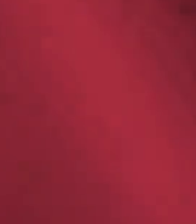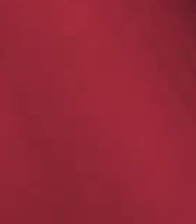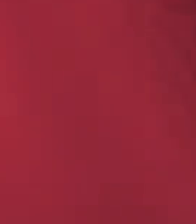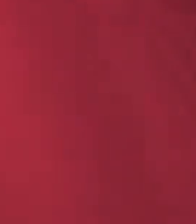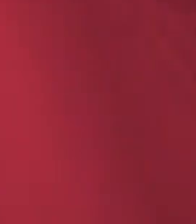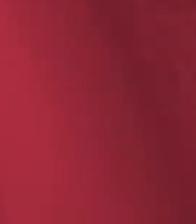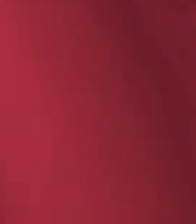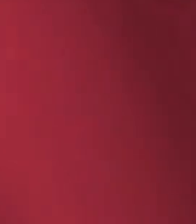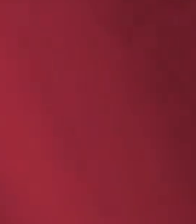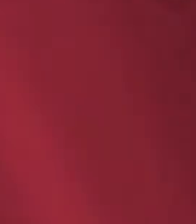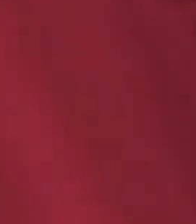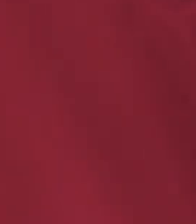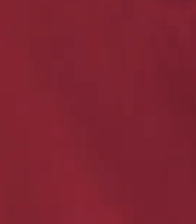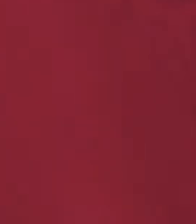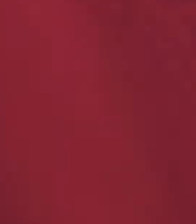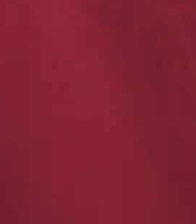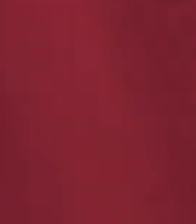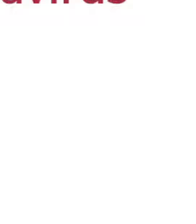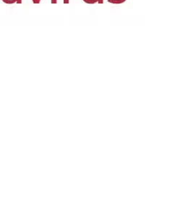Gobierno de México.